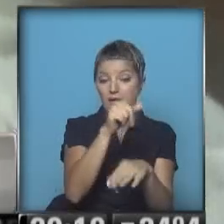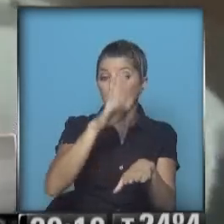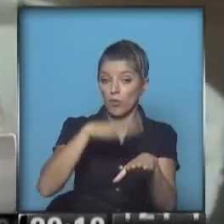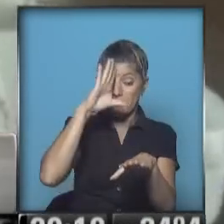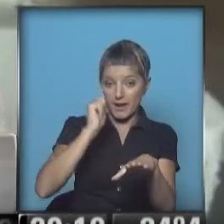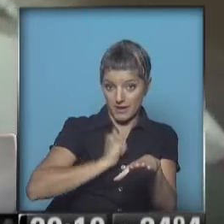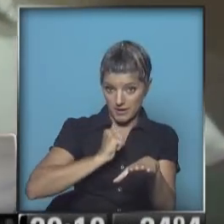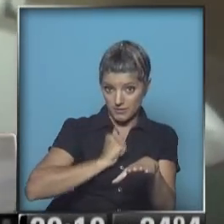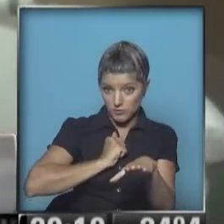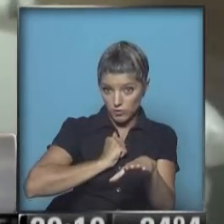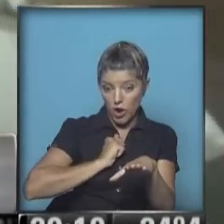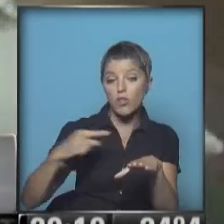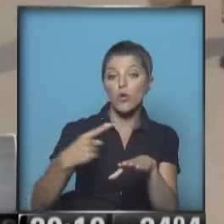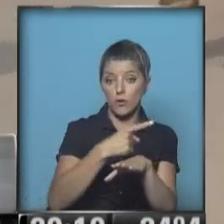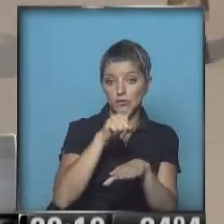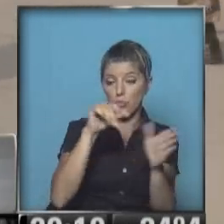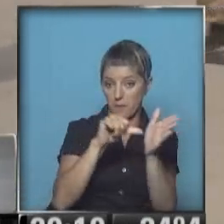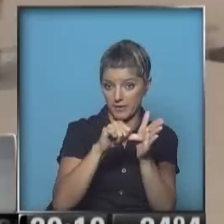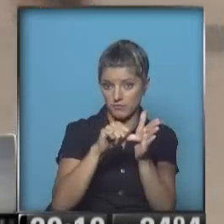Peshawar, en el noroeste del país.